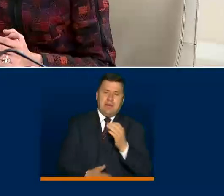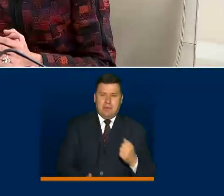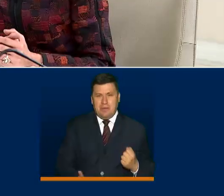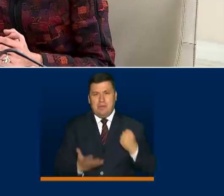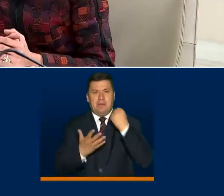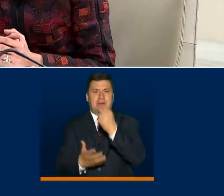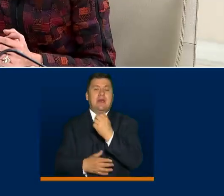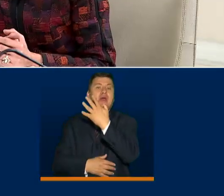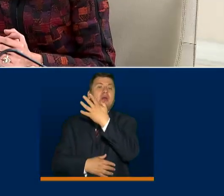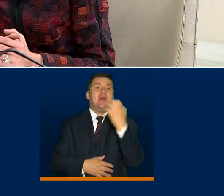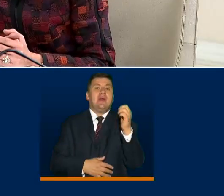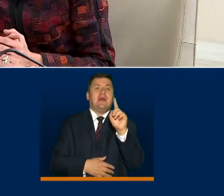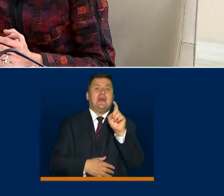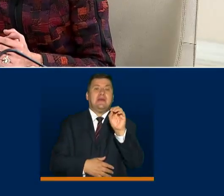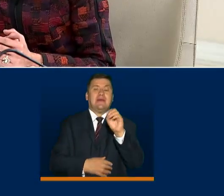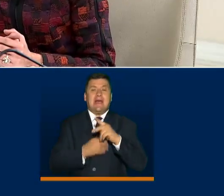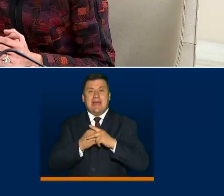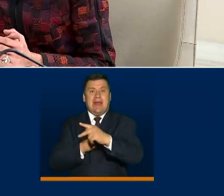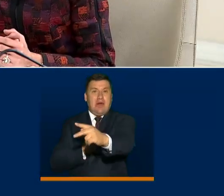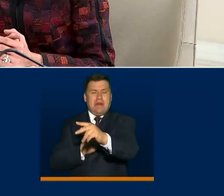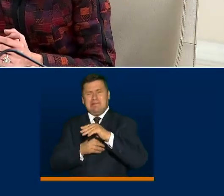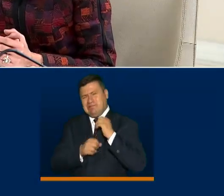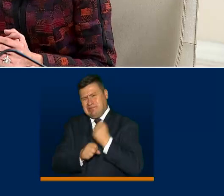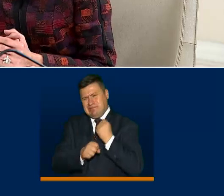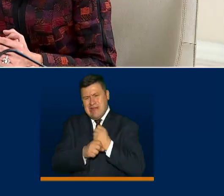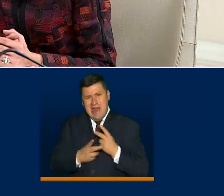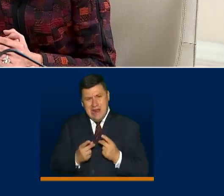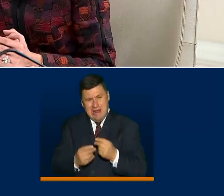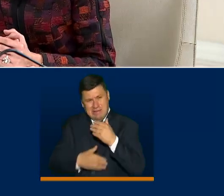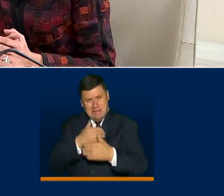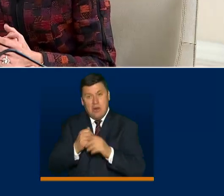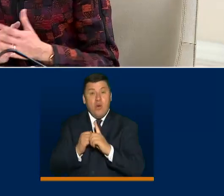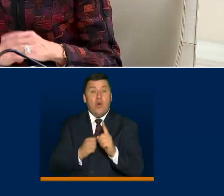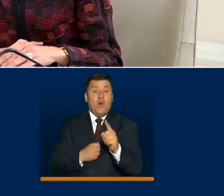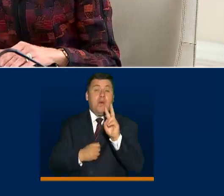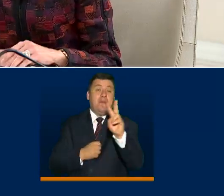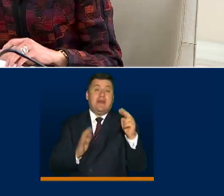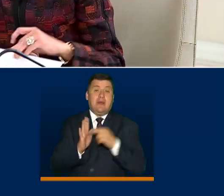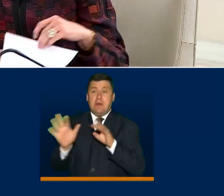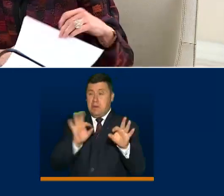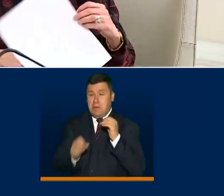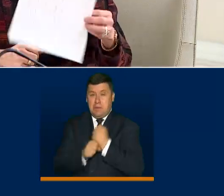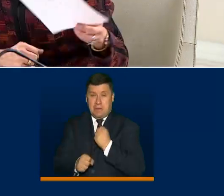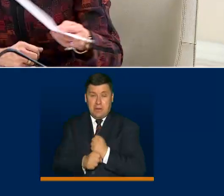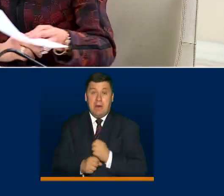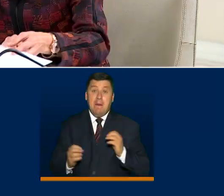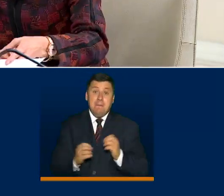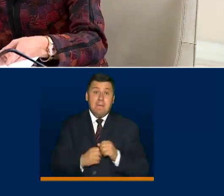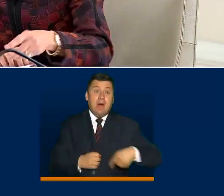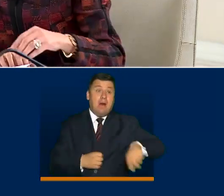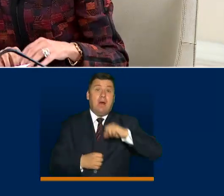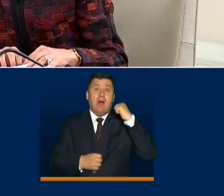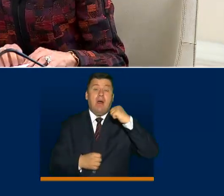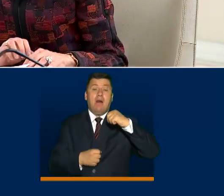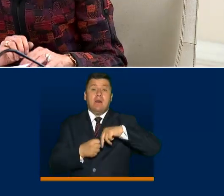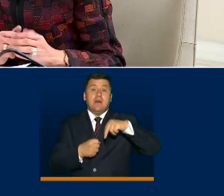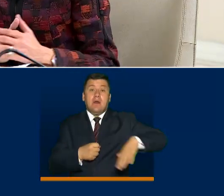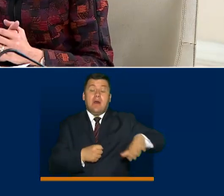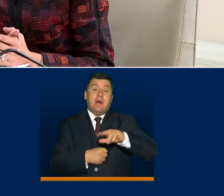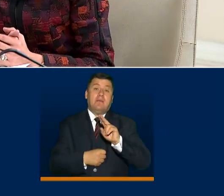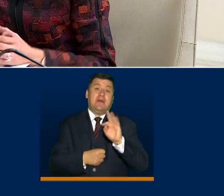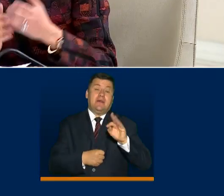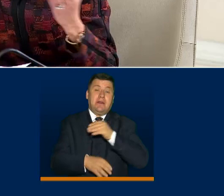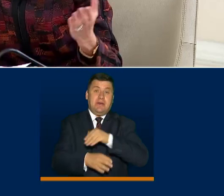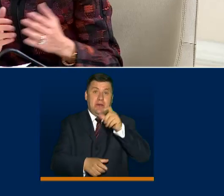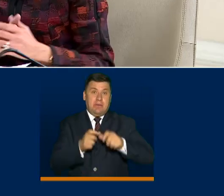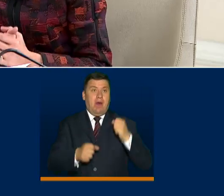pesos, 460 kilómetros de vías generando 22 mil empleos y beneficiando a 3 millones de habitantes. Pero también dentro